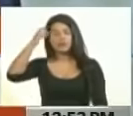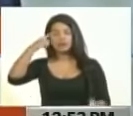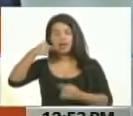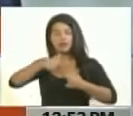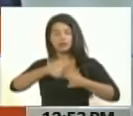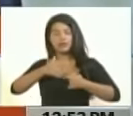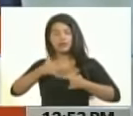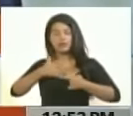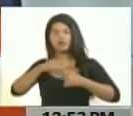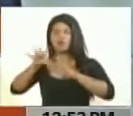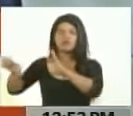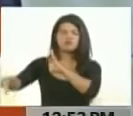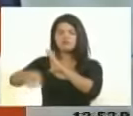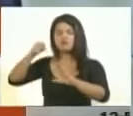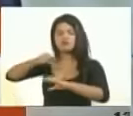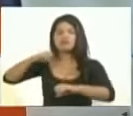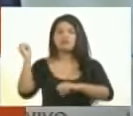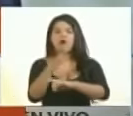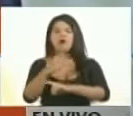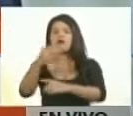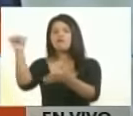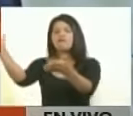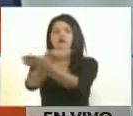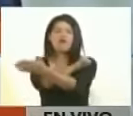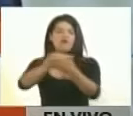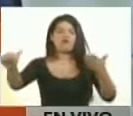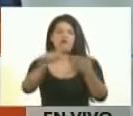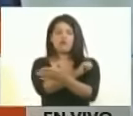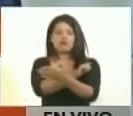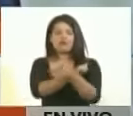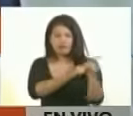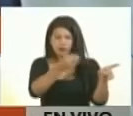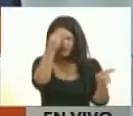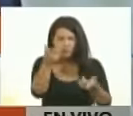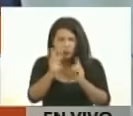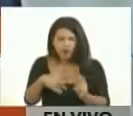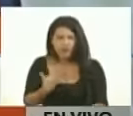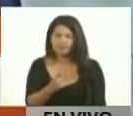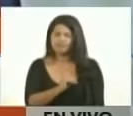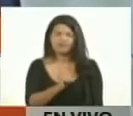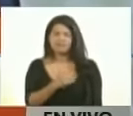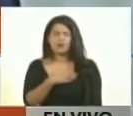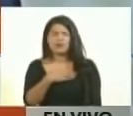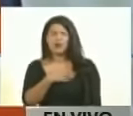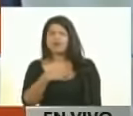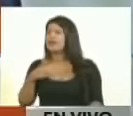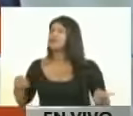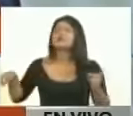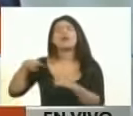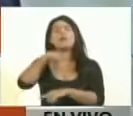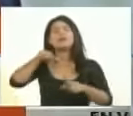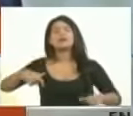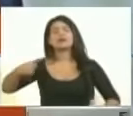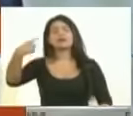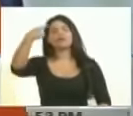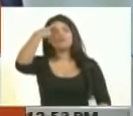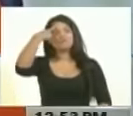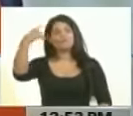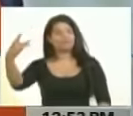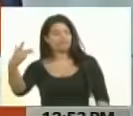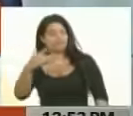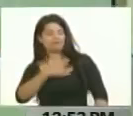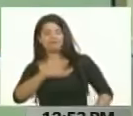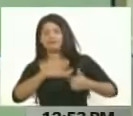venezolano, que es como resetearlo, es imposible. Estamos marcados por nuestra historia, por nuestros